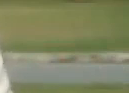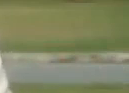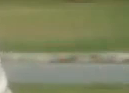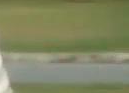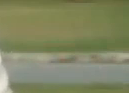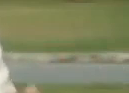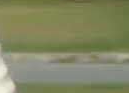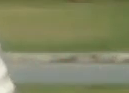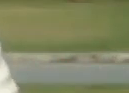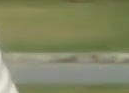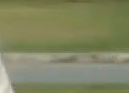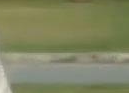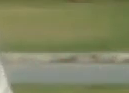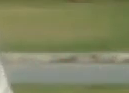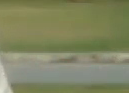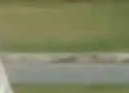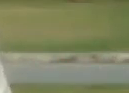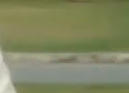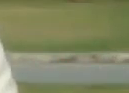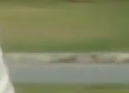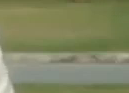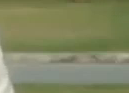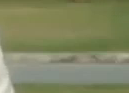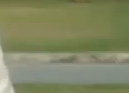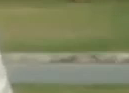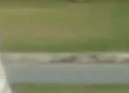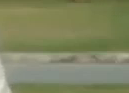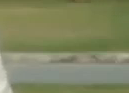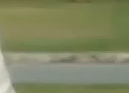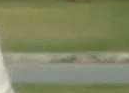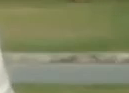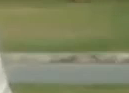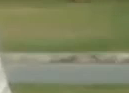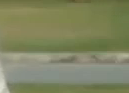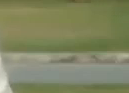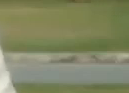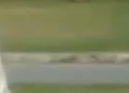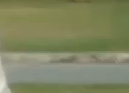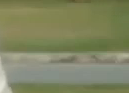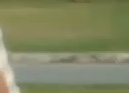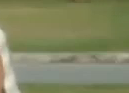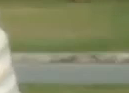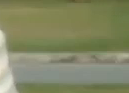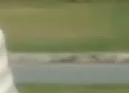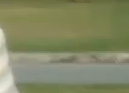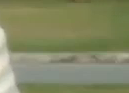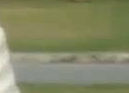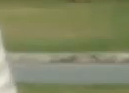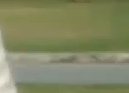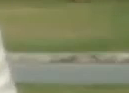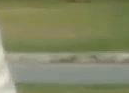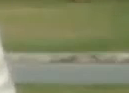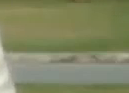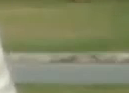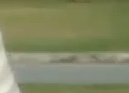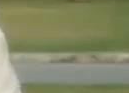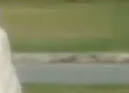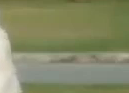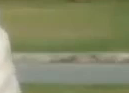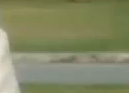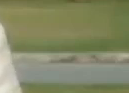nuevo tiempo que dio sus frutos años más tarde, un 14 de diciembre del año 2004. Pero queremos también compartir con